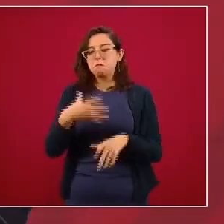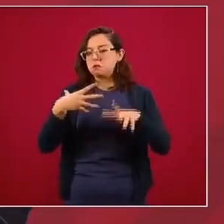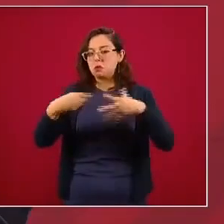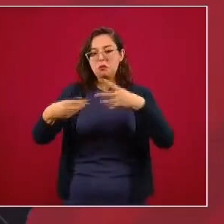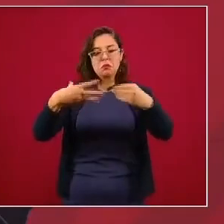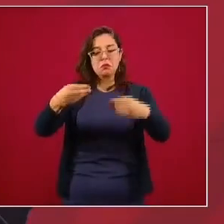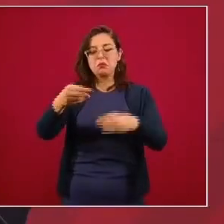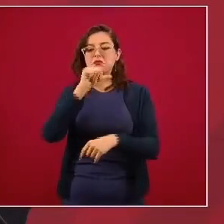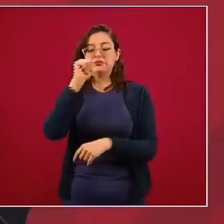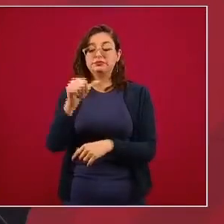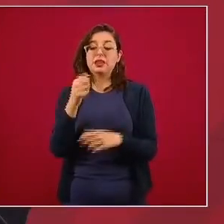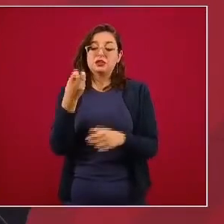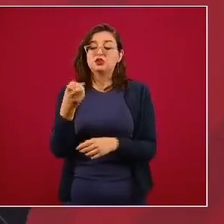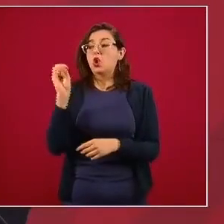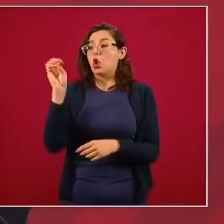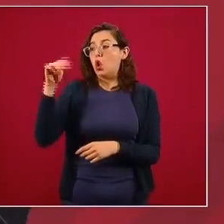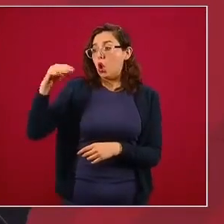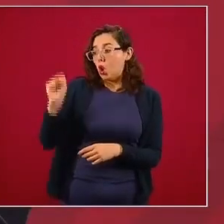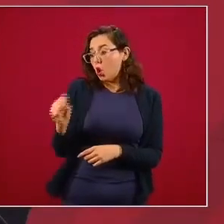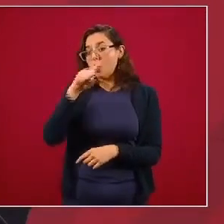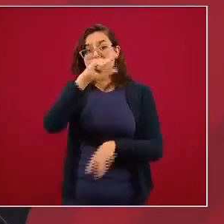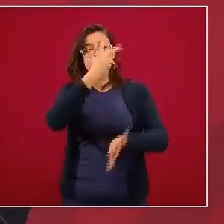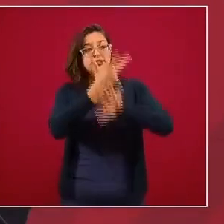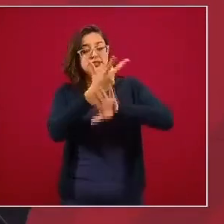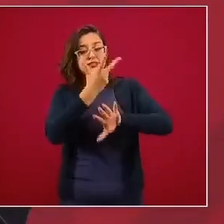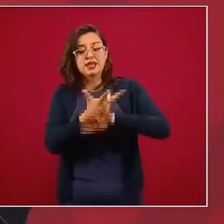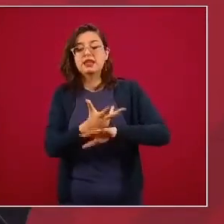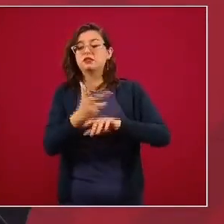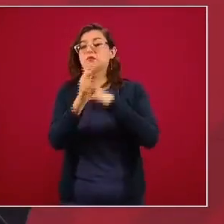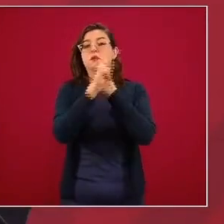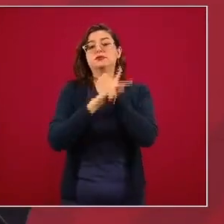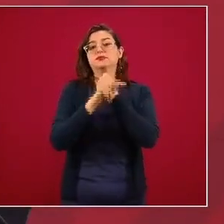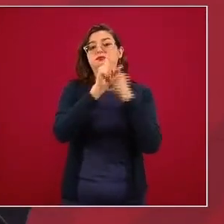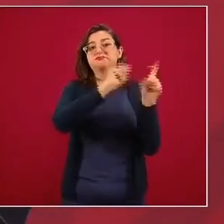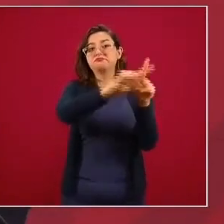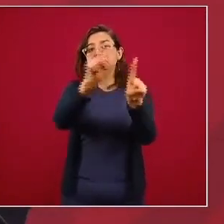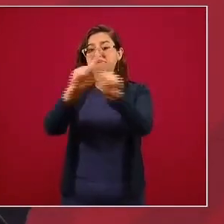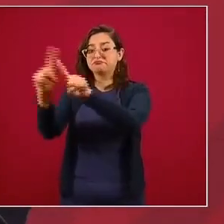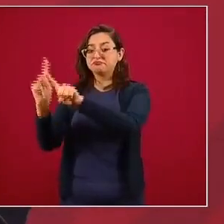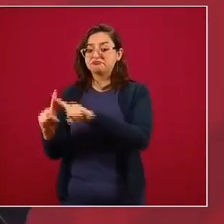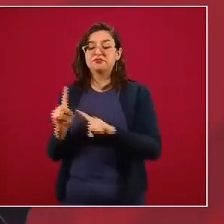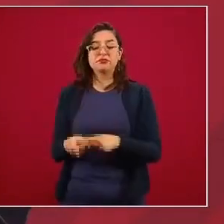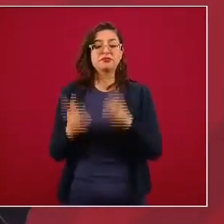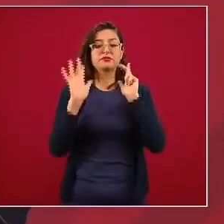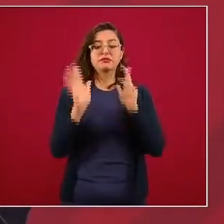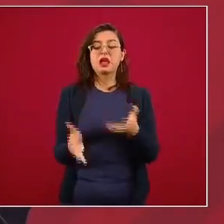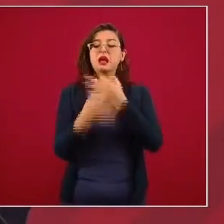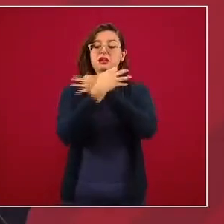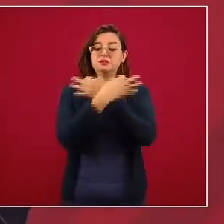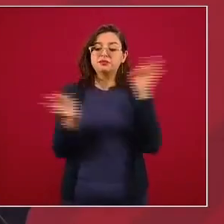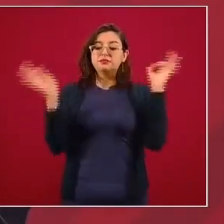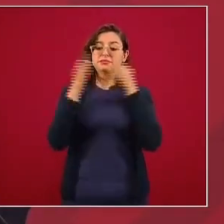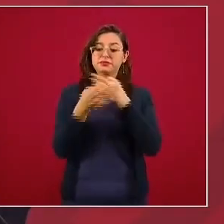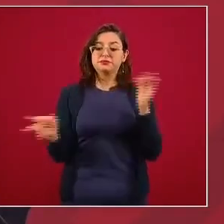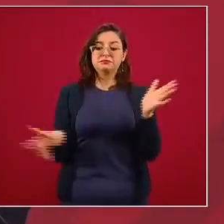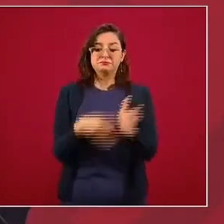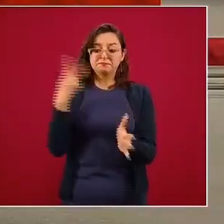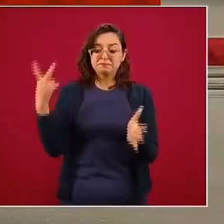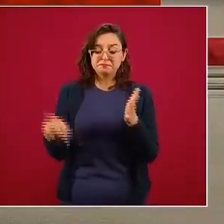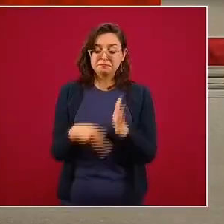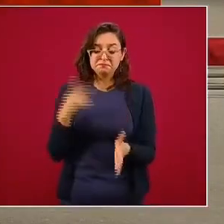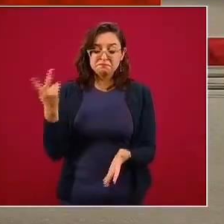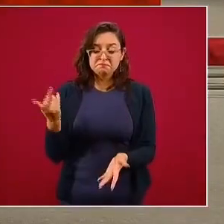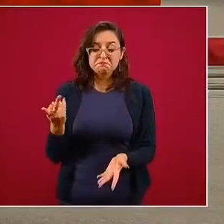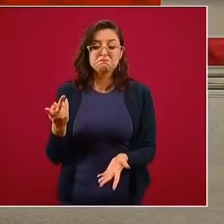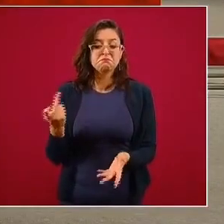Estados Unidos, otras agencias de salud pública globales que han hecho pronunciamientos al respecto, han considerado